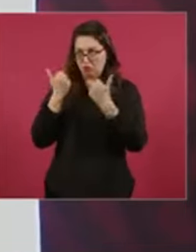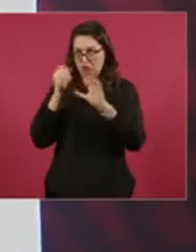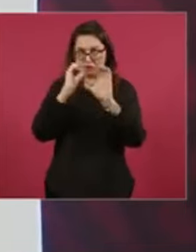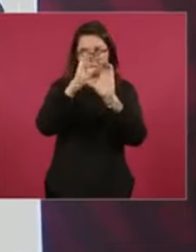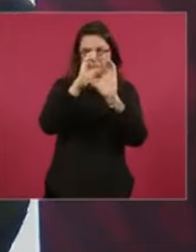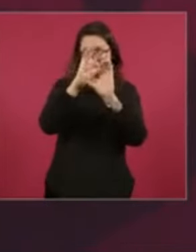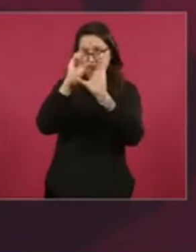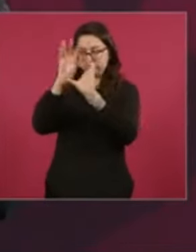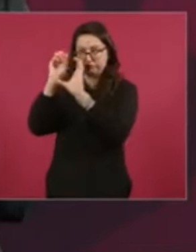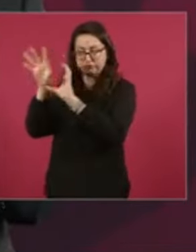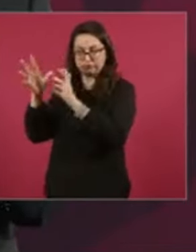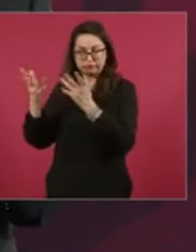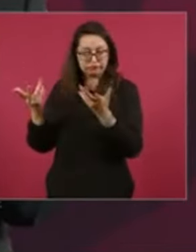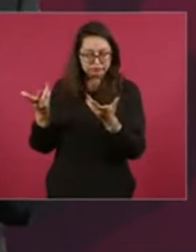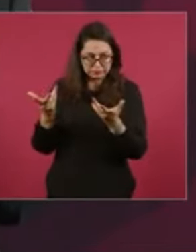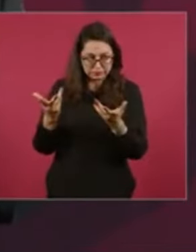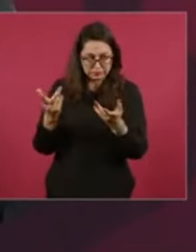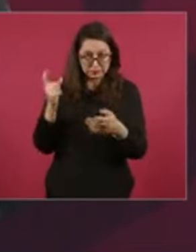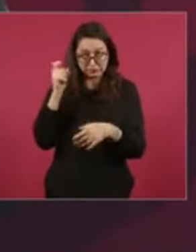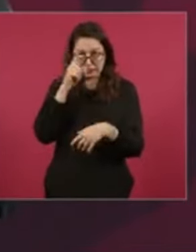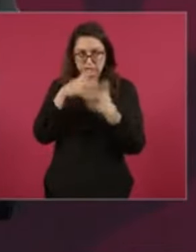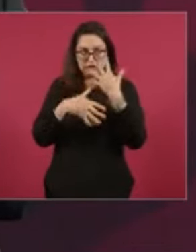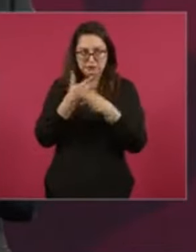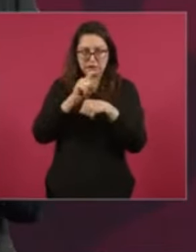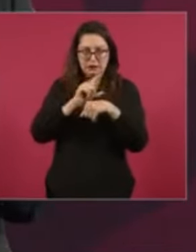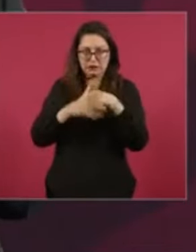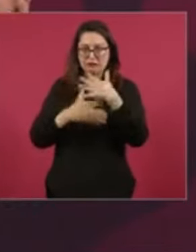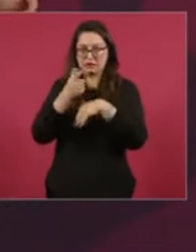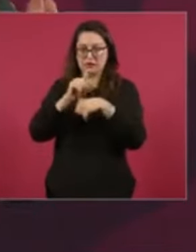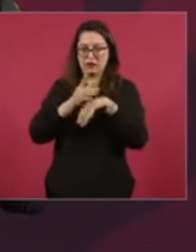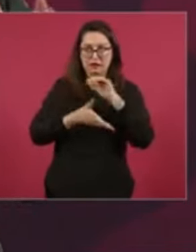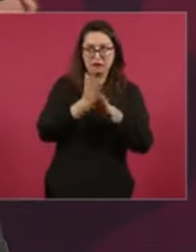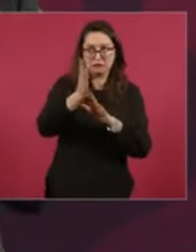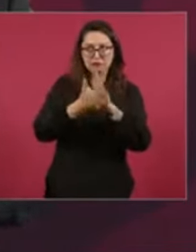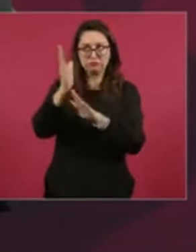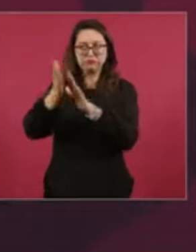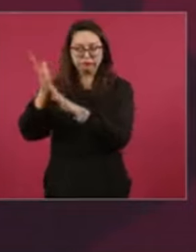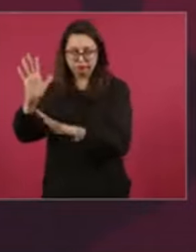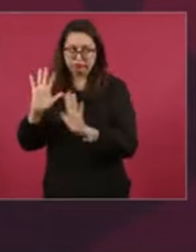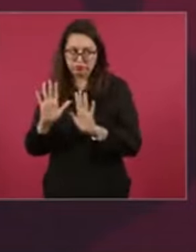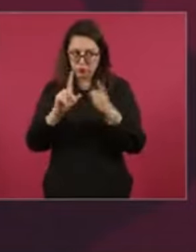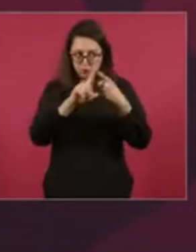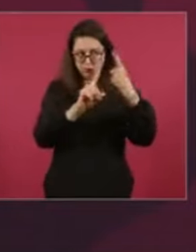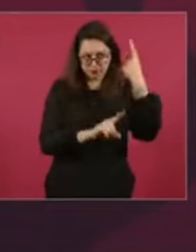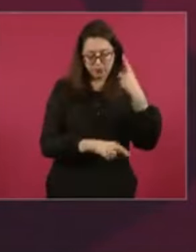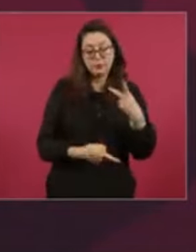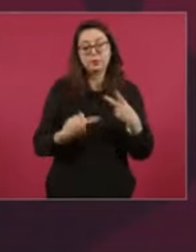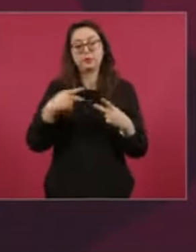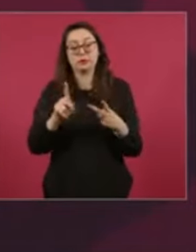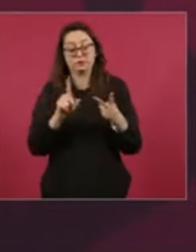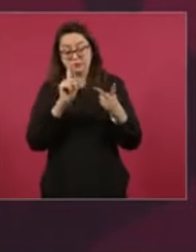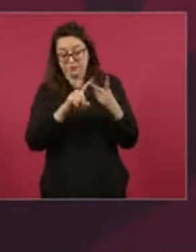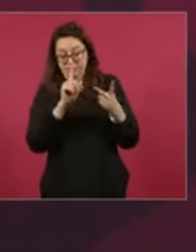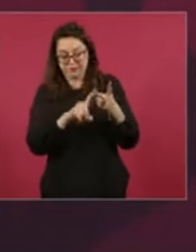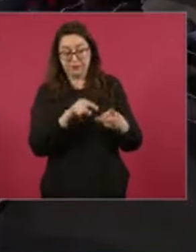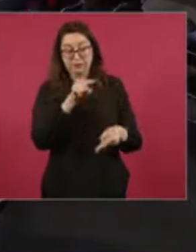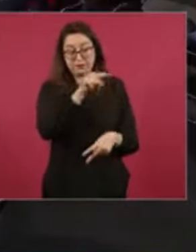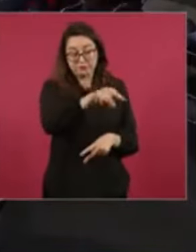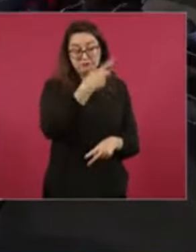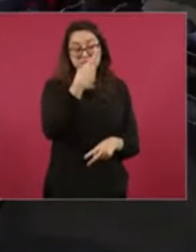2024, dependerá todo lo que nosotros apoyemos a nuestro presidente. Por eso, mis queridos adultos mayores, compartamos esta